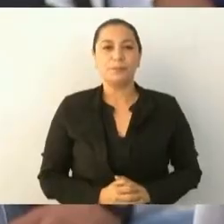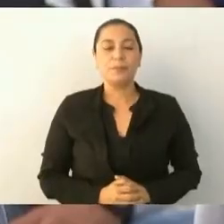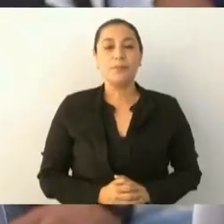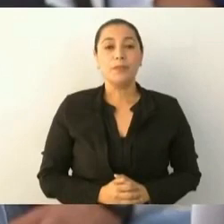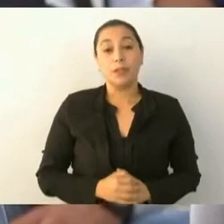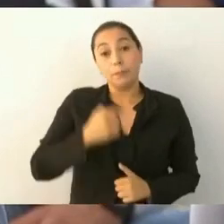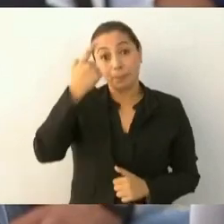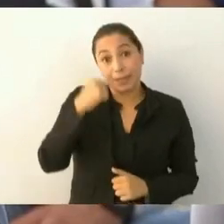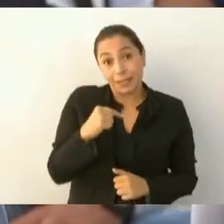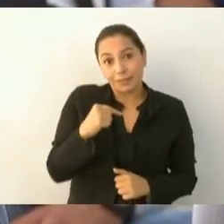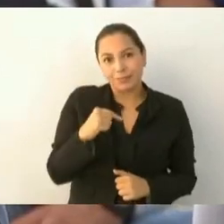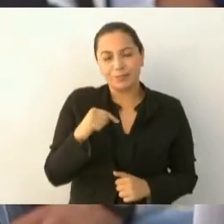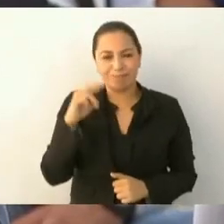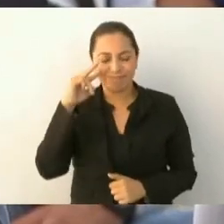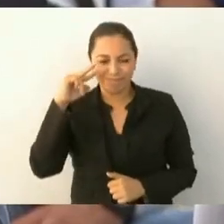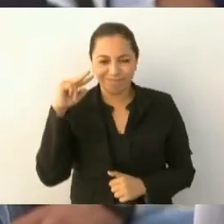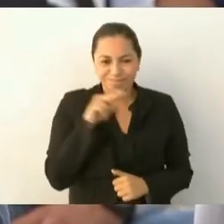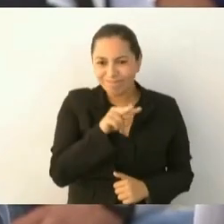para distinguir.